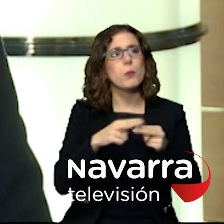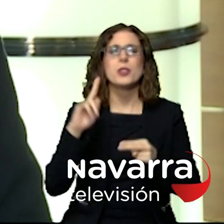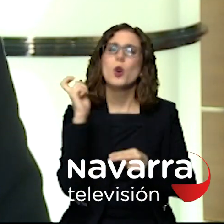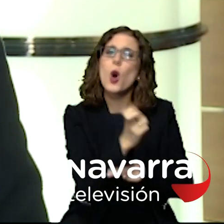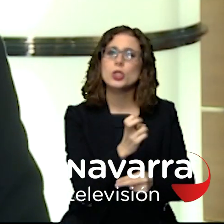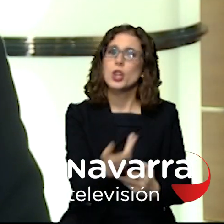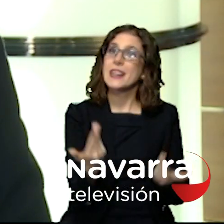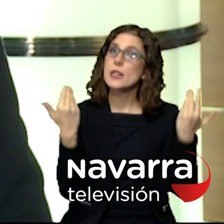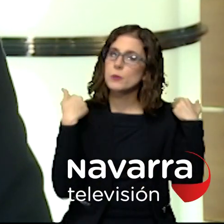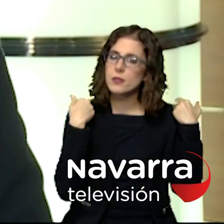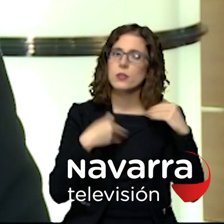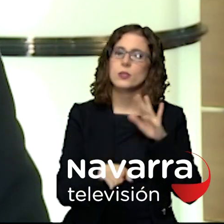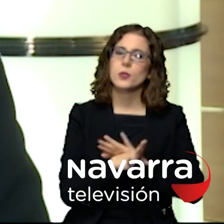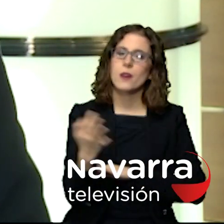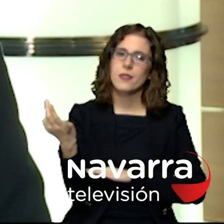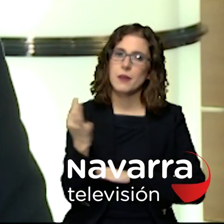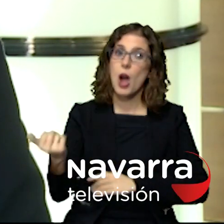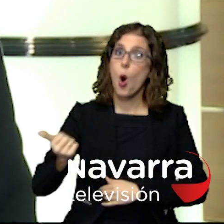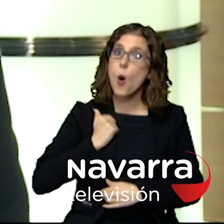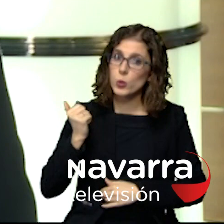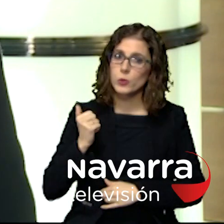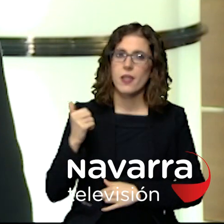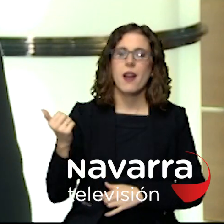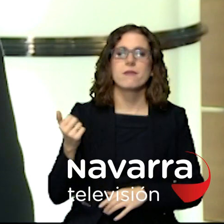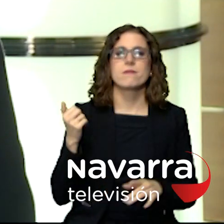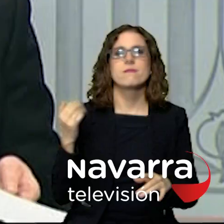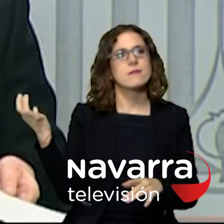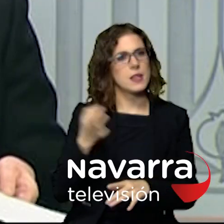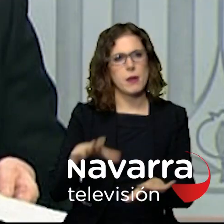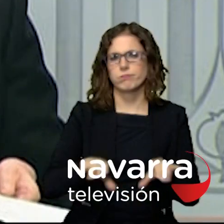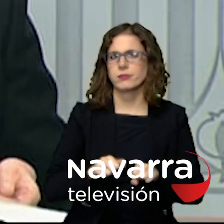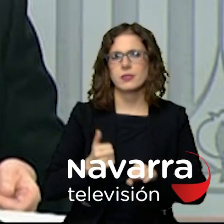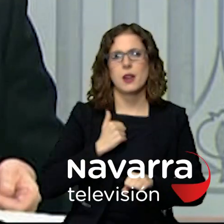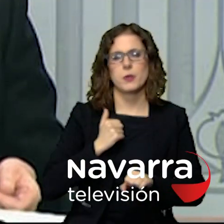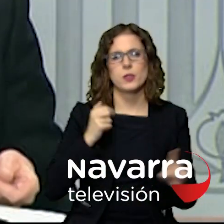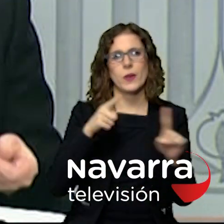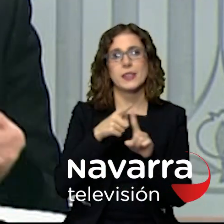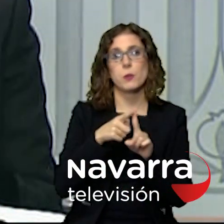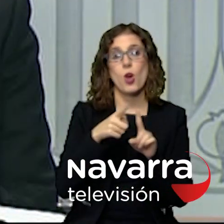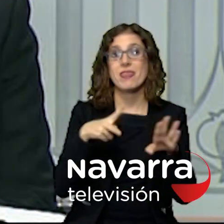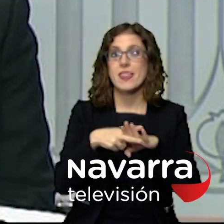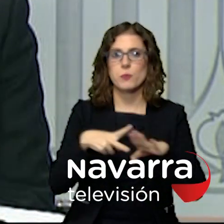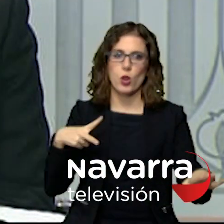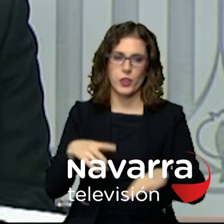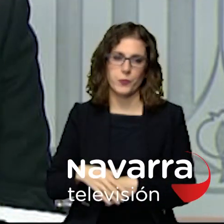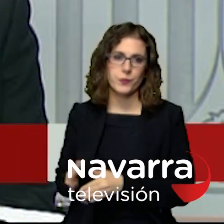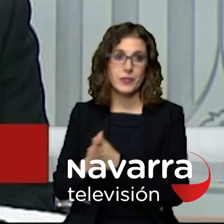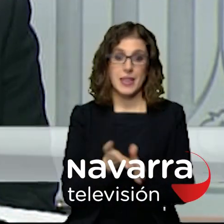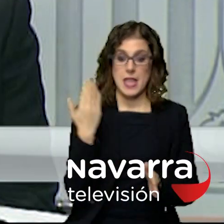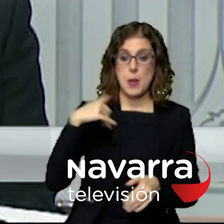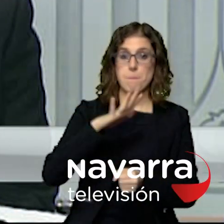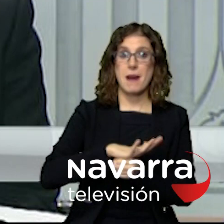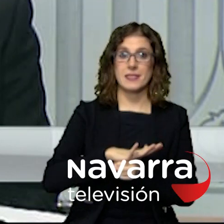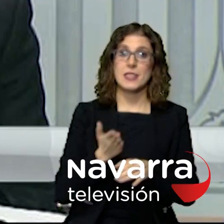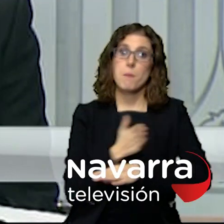para que no pierdan la oportunidad en ese desbloqueo. El preacuerdo suscrito el pasado martes